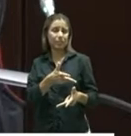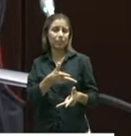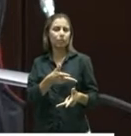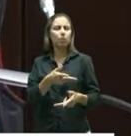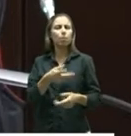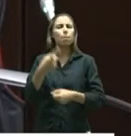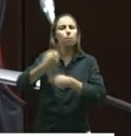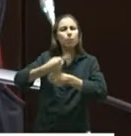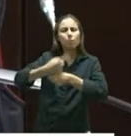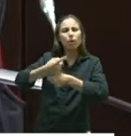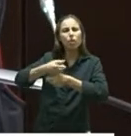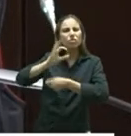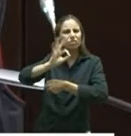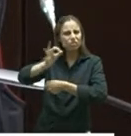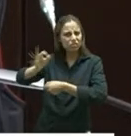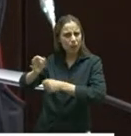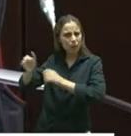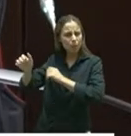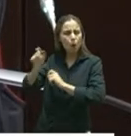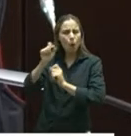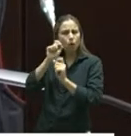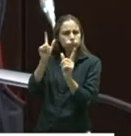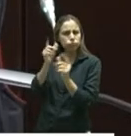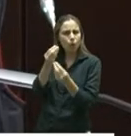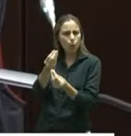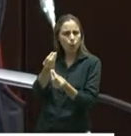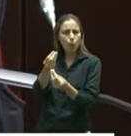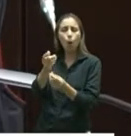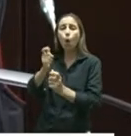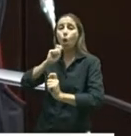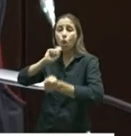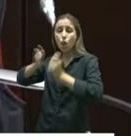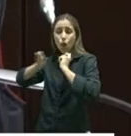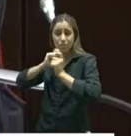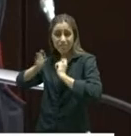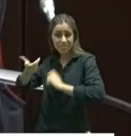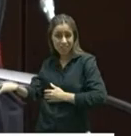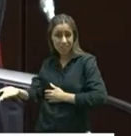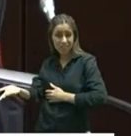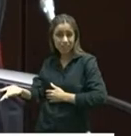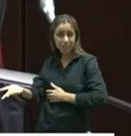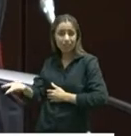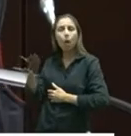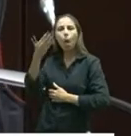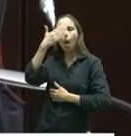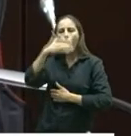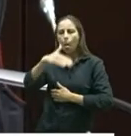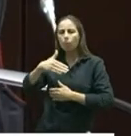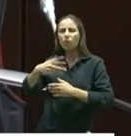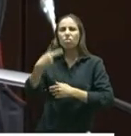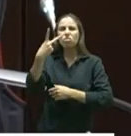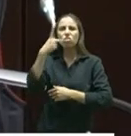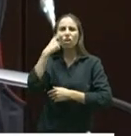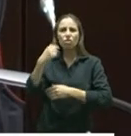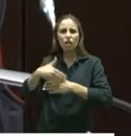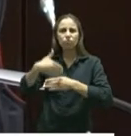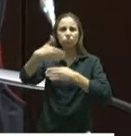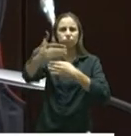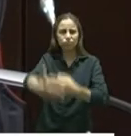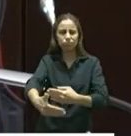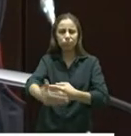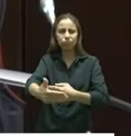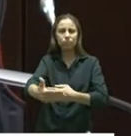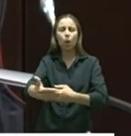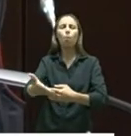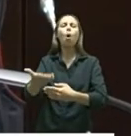los medios de esta de esta de este proyecto de ley pocos días después nos convocaron la labor parlamentaria Entonces